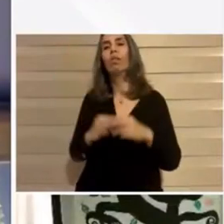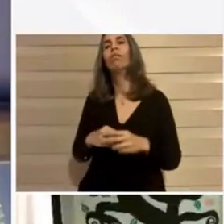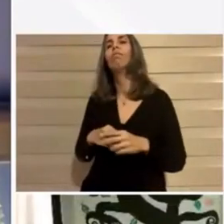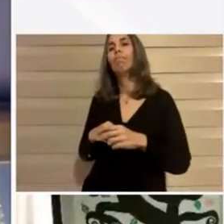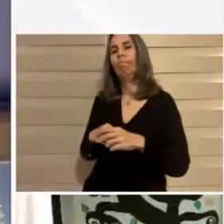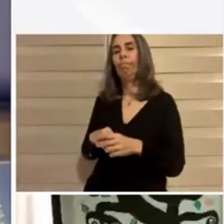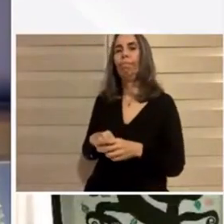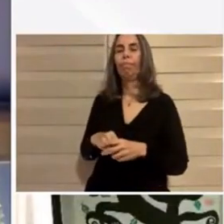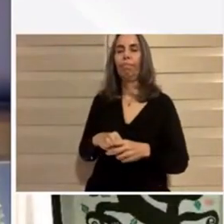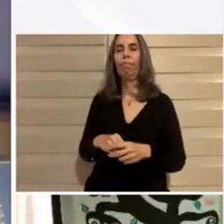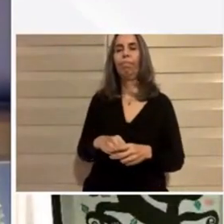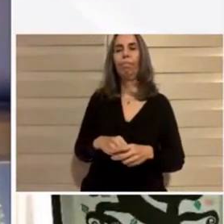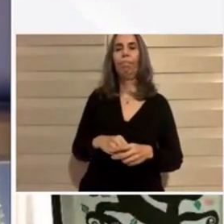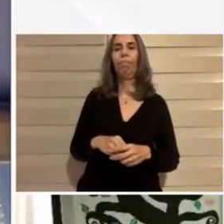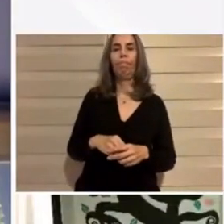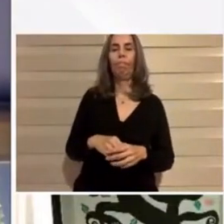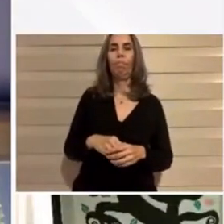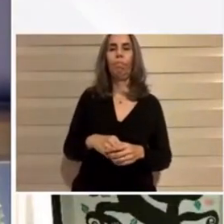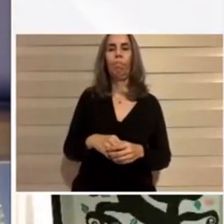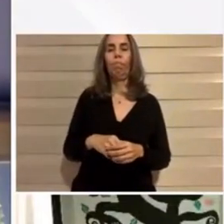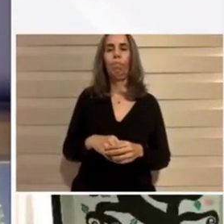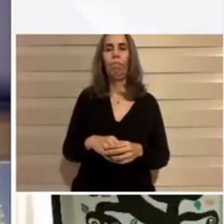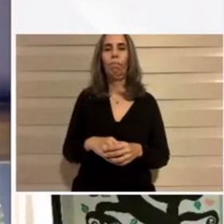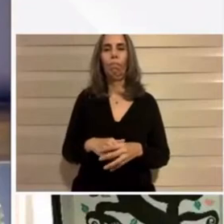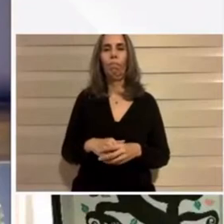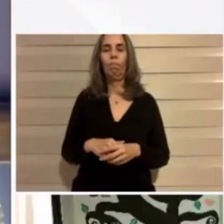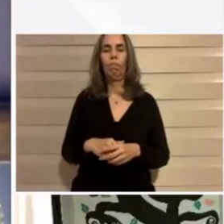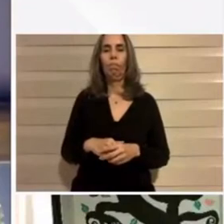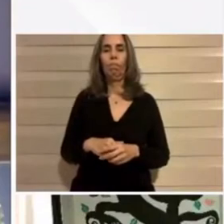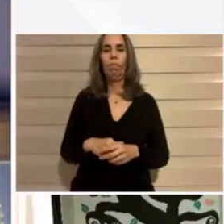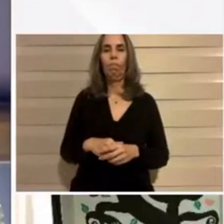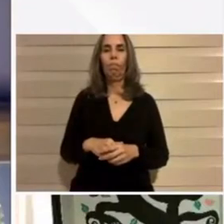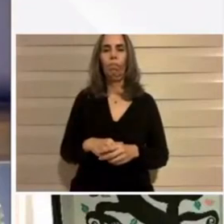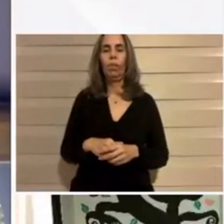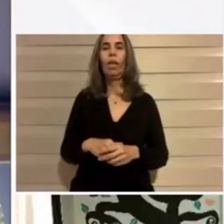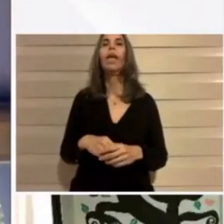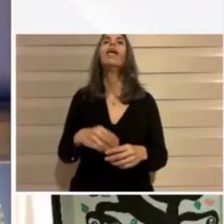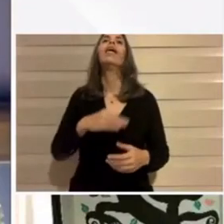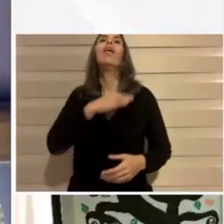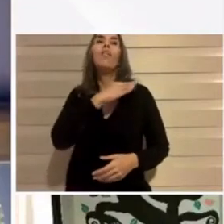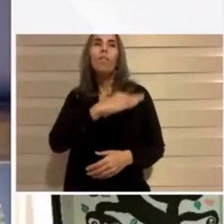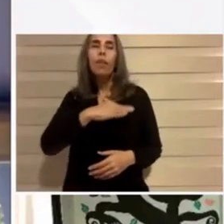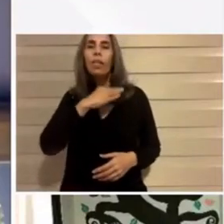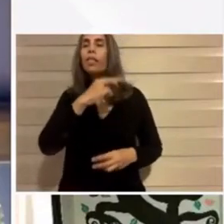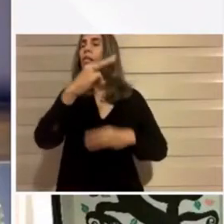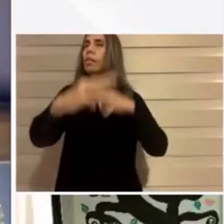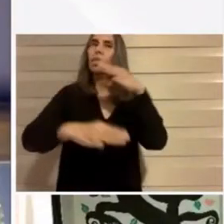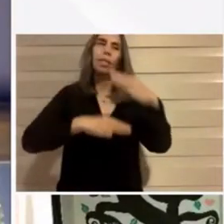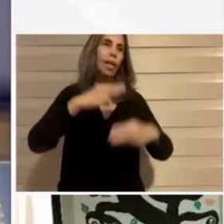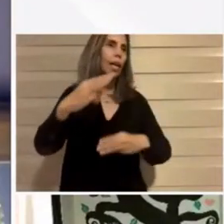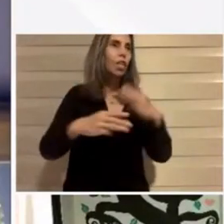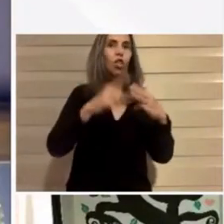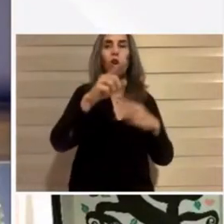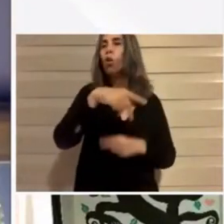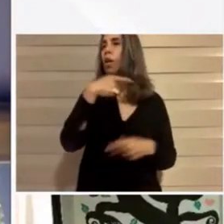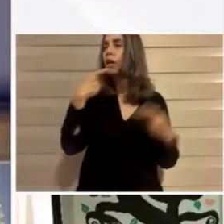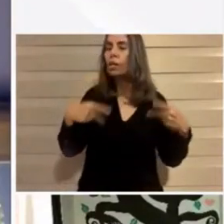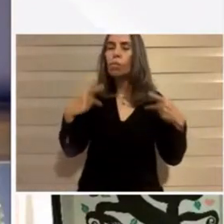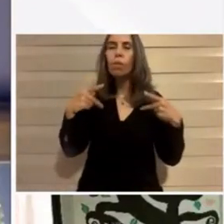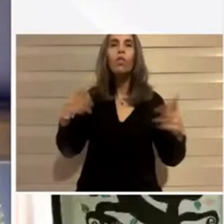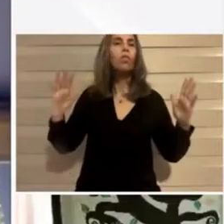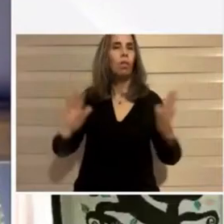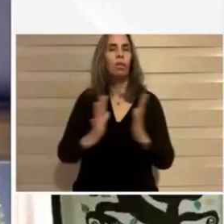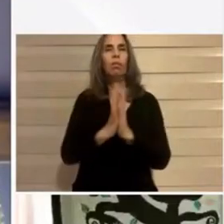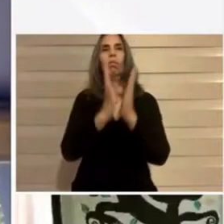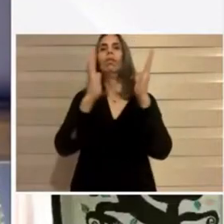se volverá a dar, y espero que muy pronto. Los felicito a todas las que están participando, y al igual